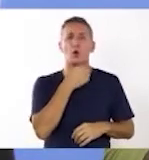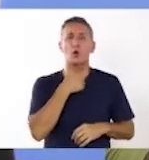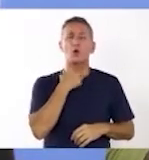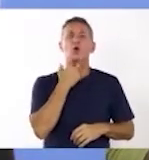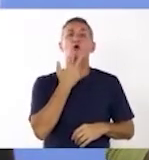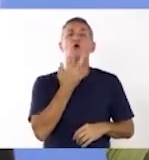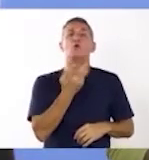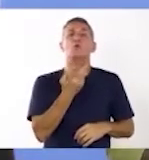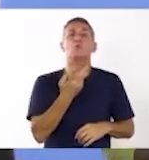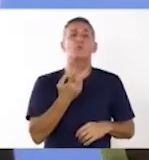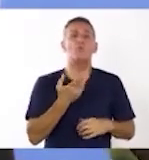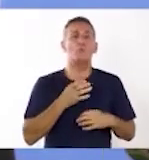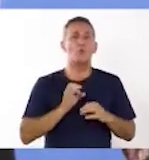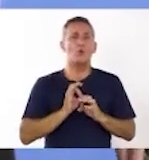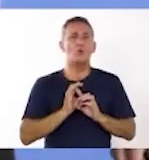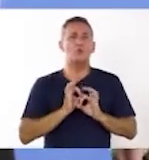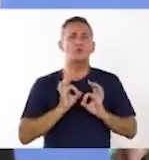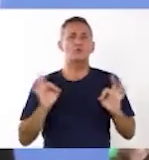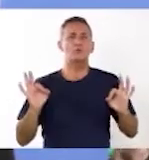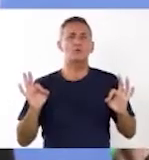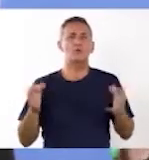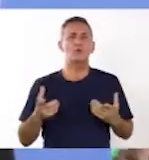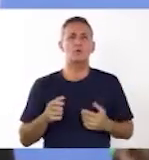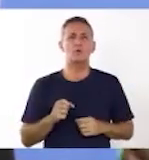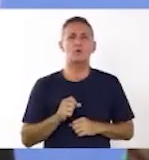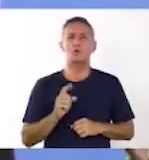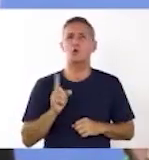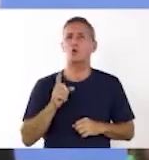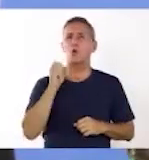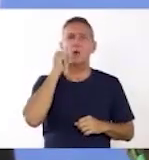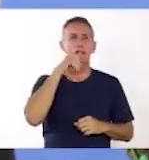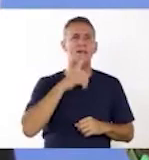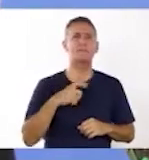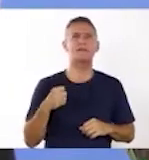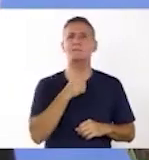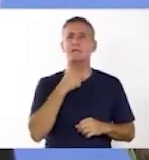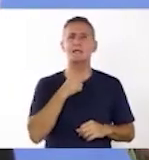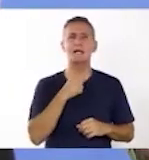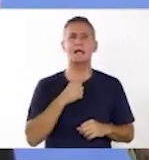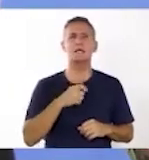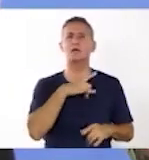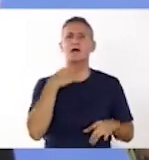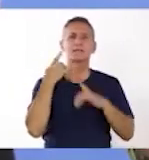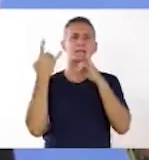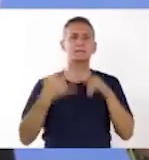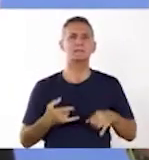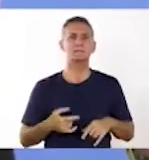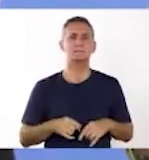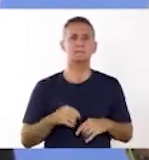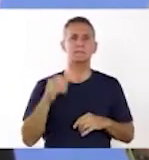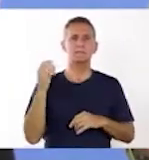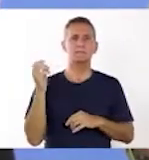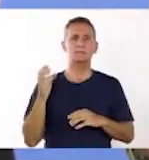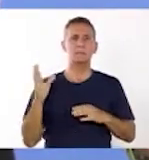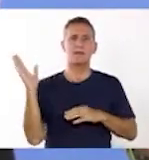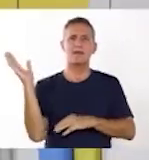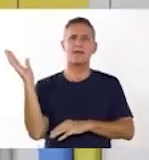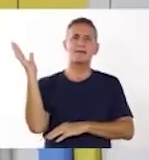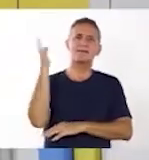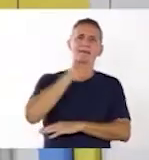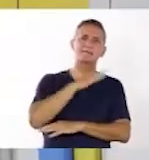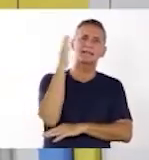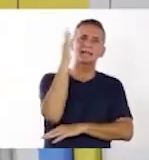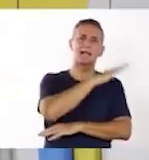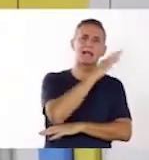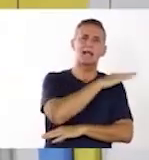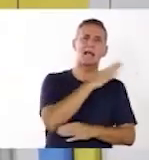a cantar hoy y no terminaré mi canto hasta que me muera. Que se callen ahora